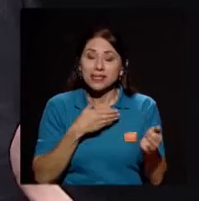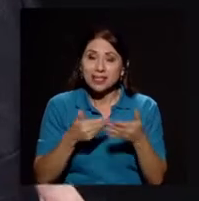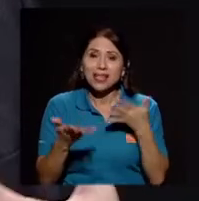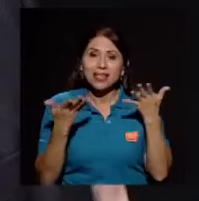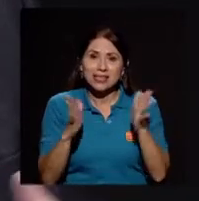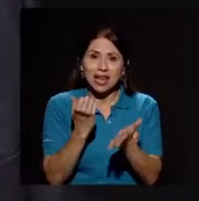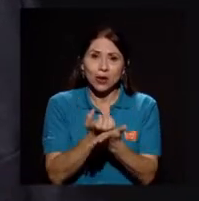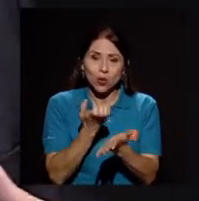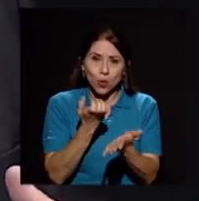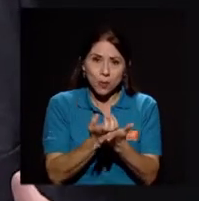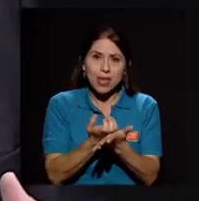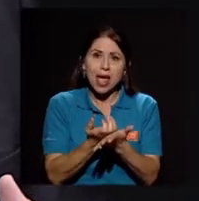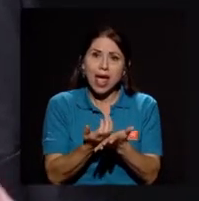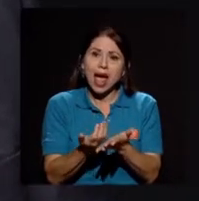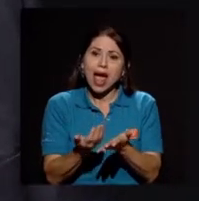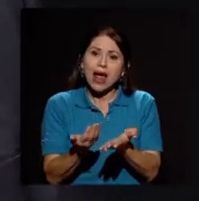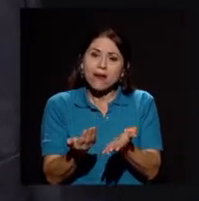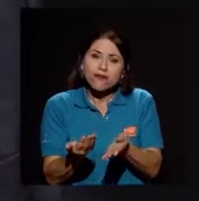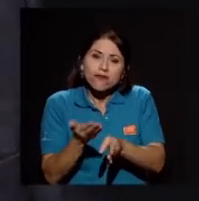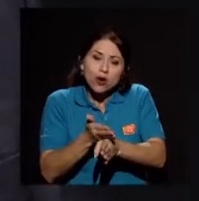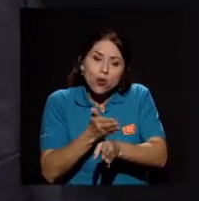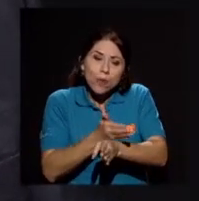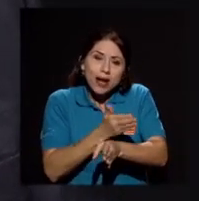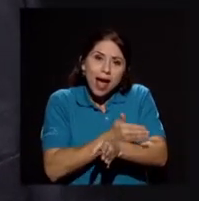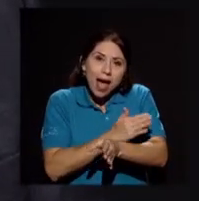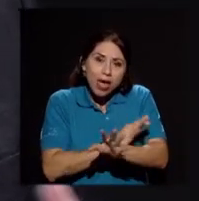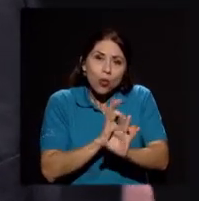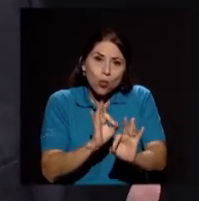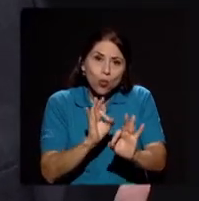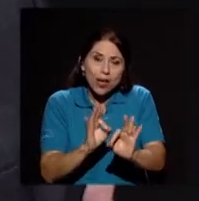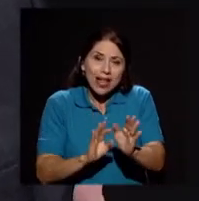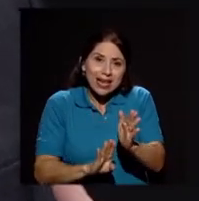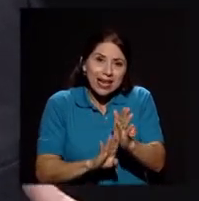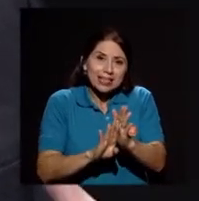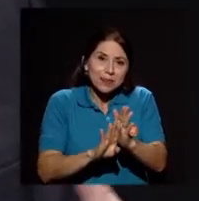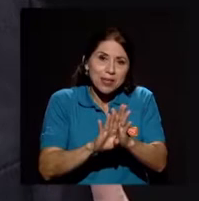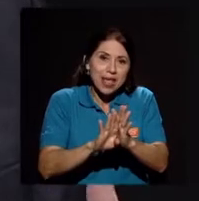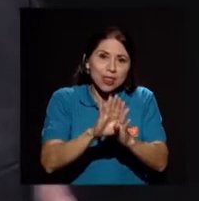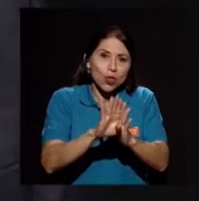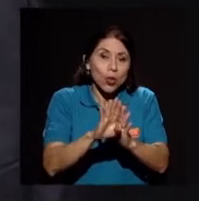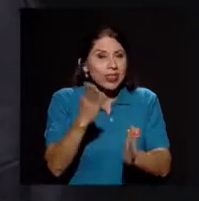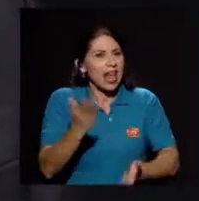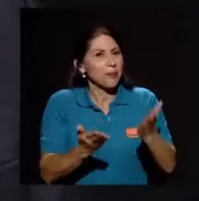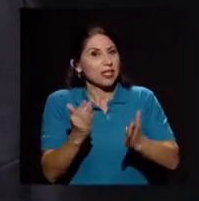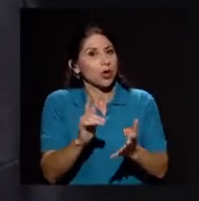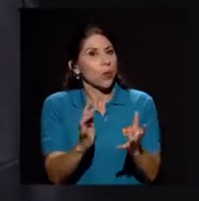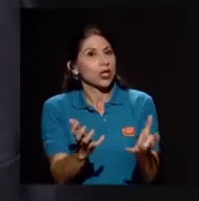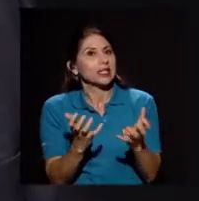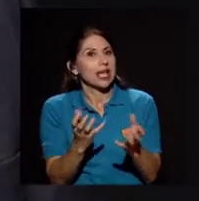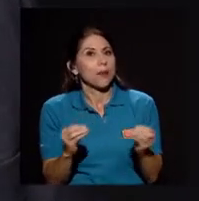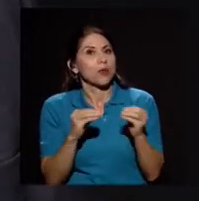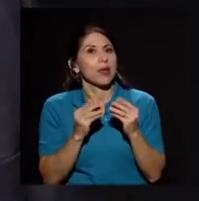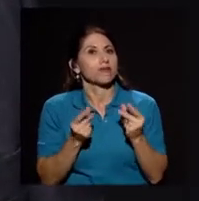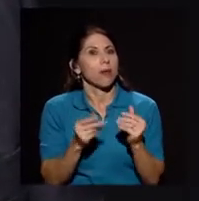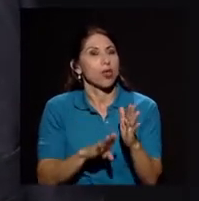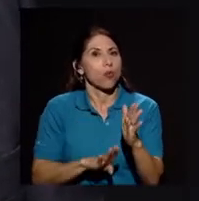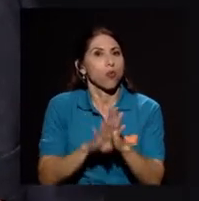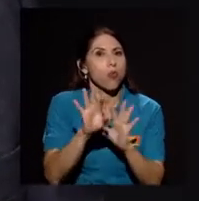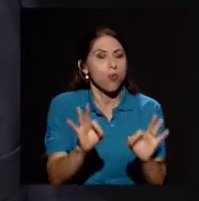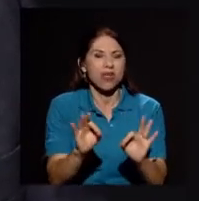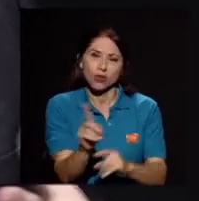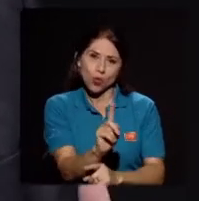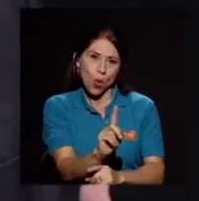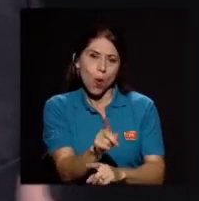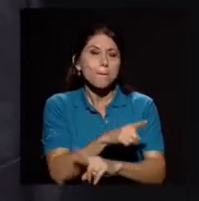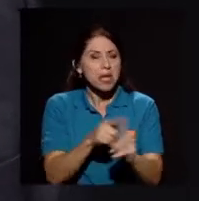crecimiento quizás no el decrecimiento que deseáramos un crecimiento más rápido de la actividad económica pero si